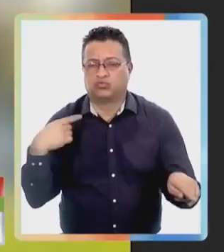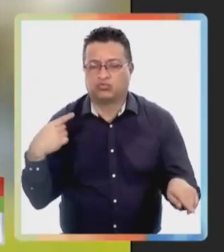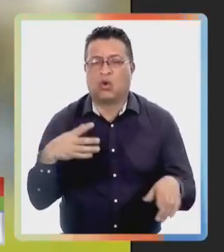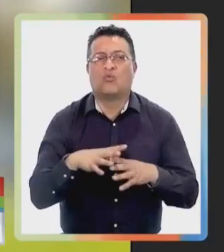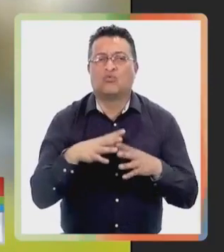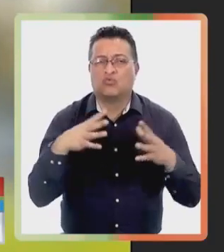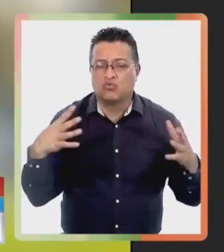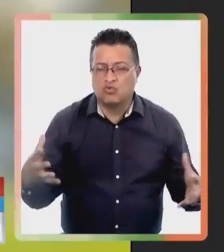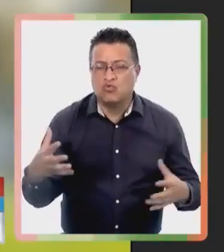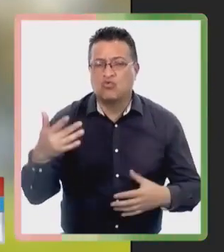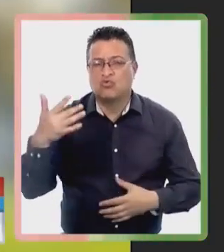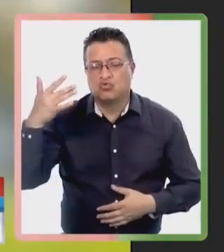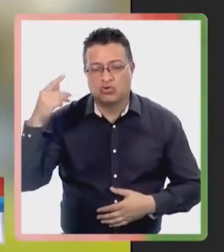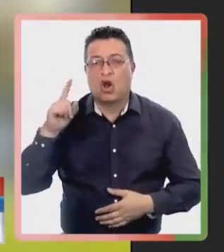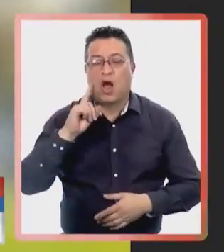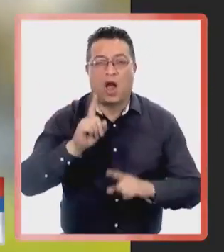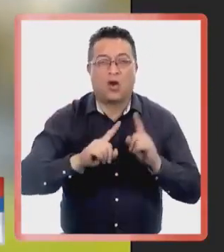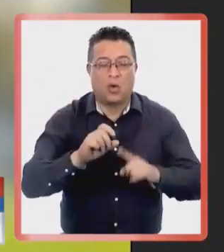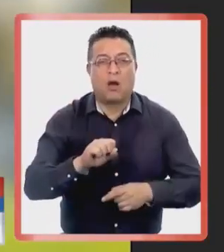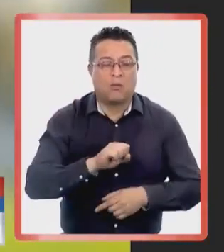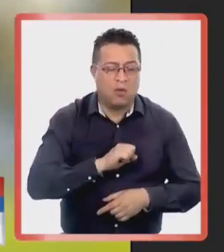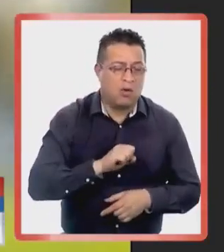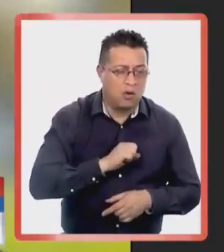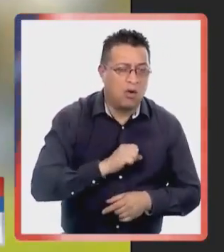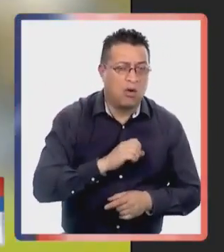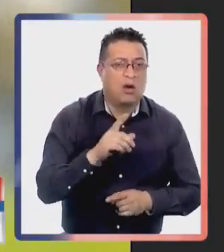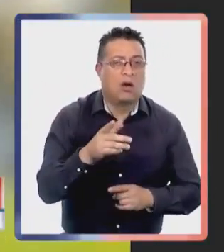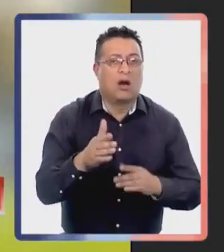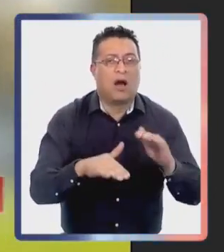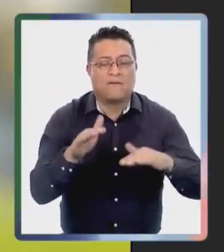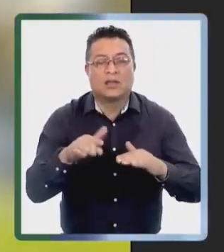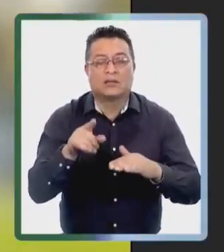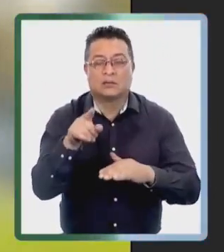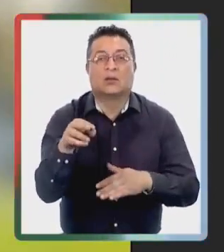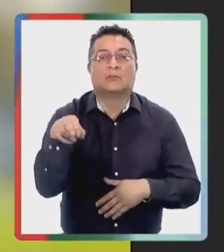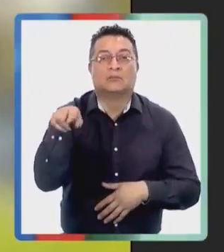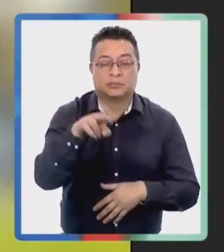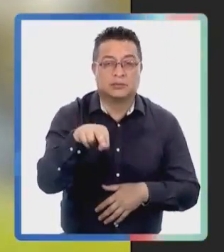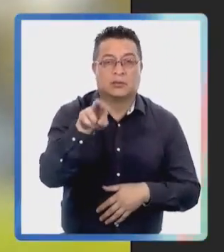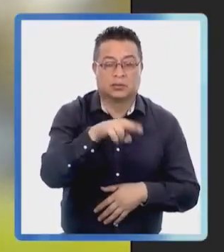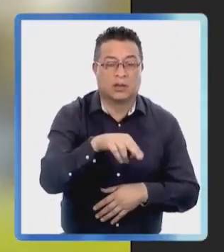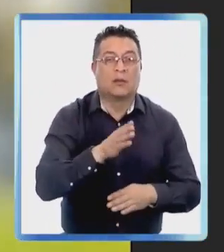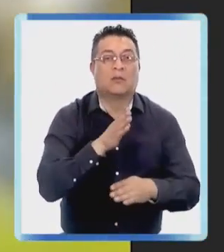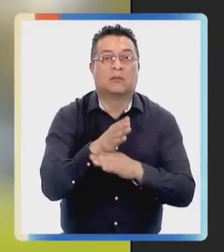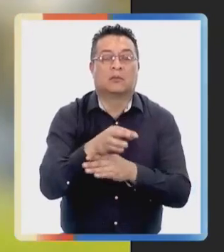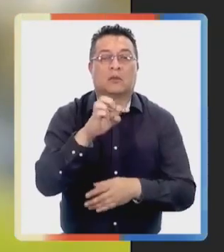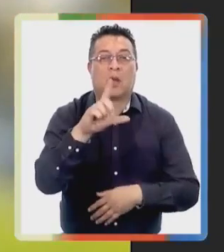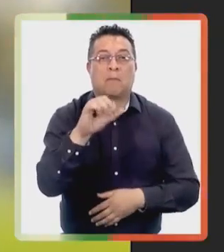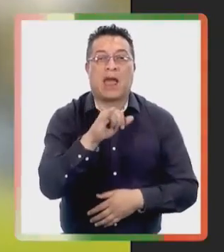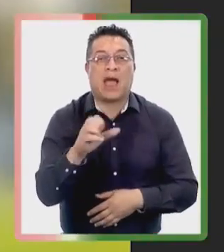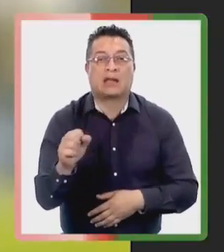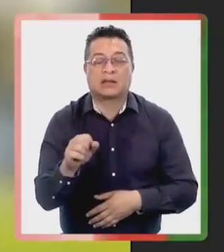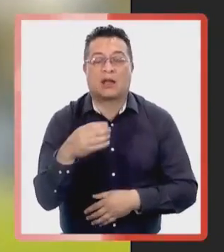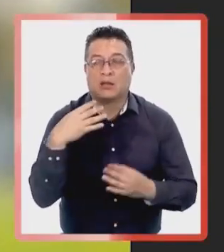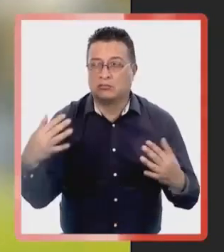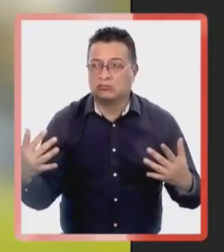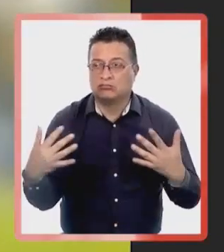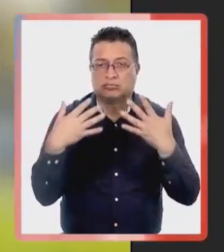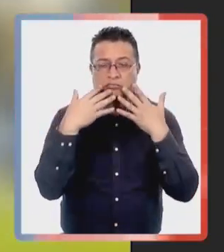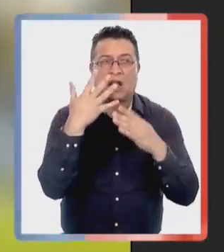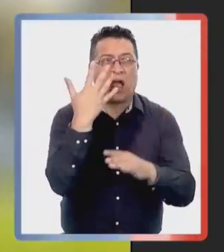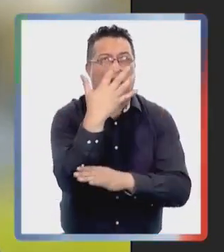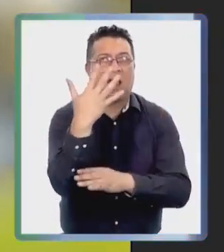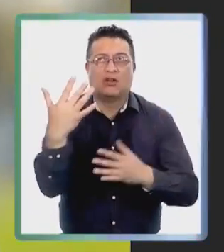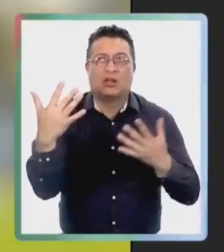de que hay ciertos factores que desencadenan que uno tosa, un paciente que cada vez que va a la plaza, por ejemplo, y se expone a los pólenes